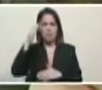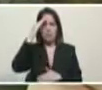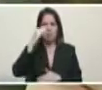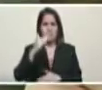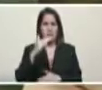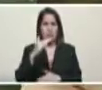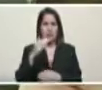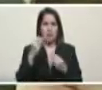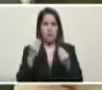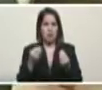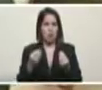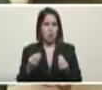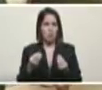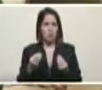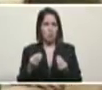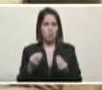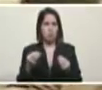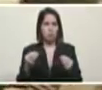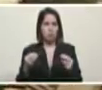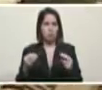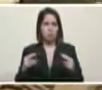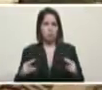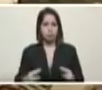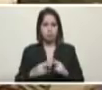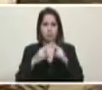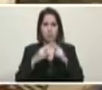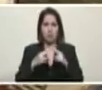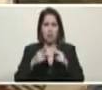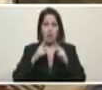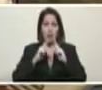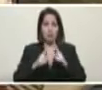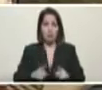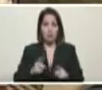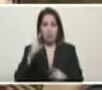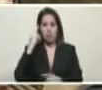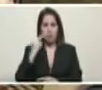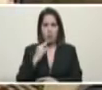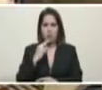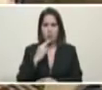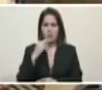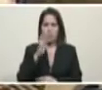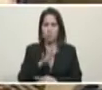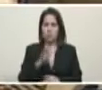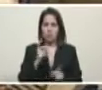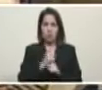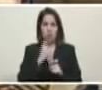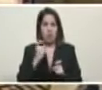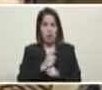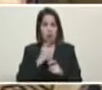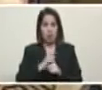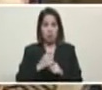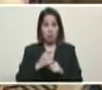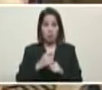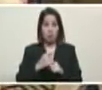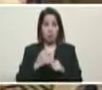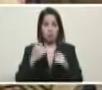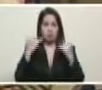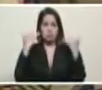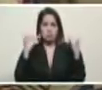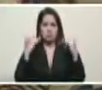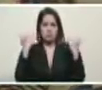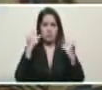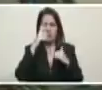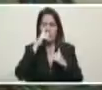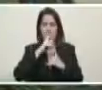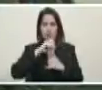se encontraba en ese acto realizado en la Avenida Bolívar de la ciudad capital el pasado 4 de agosto, donde se celebraba el 81